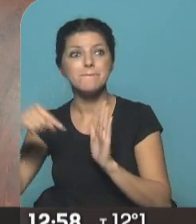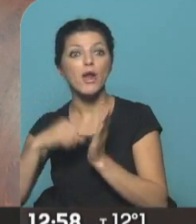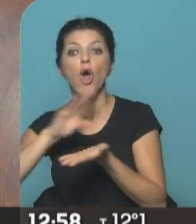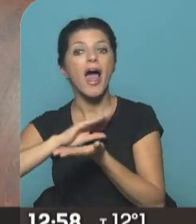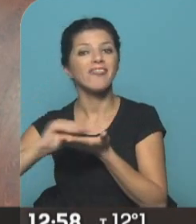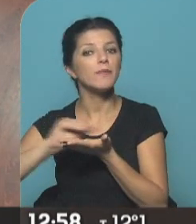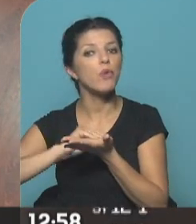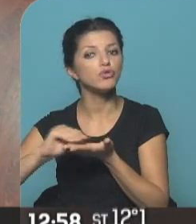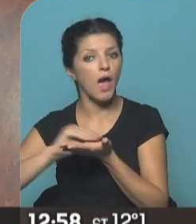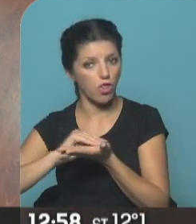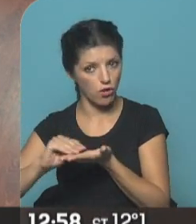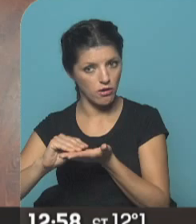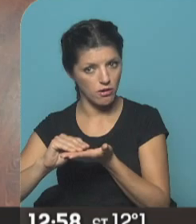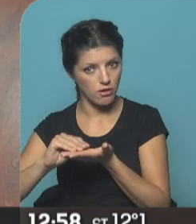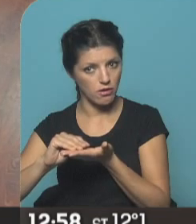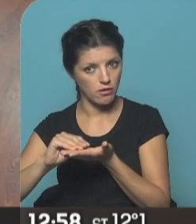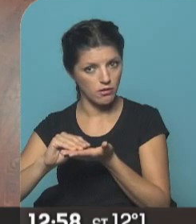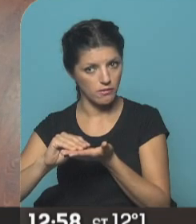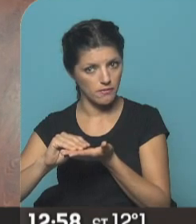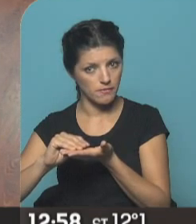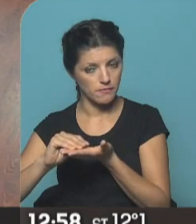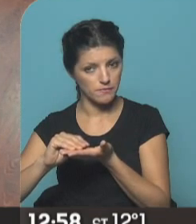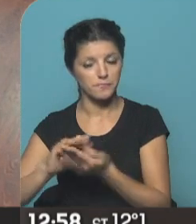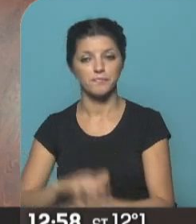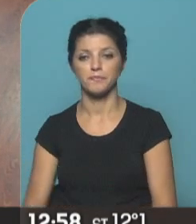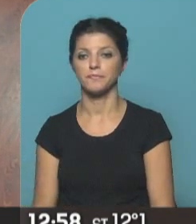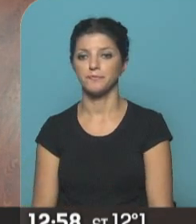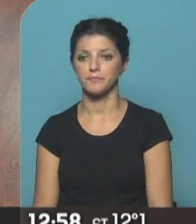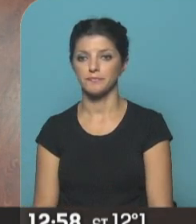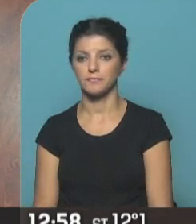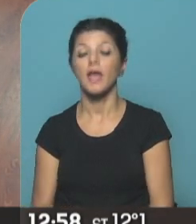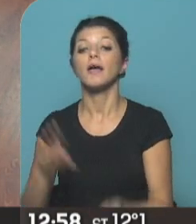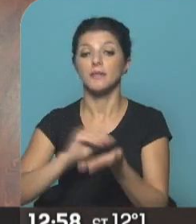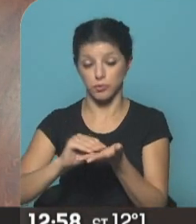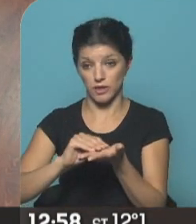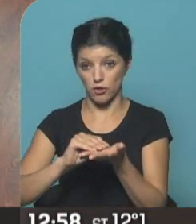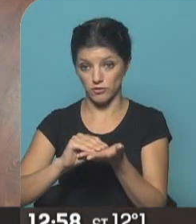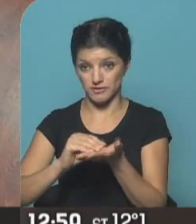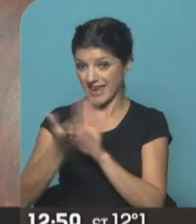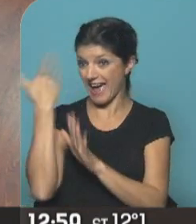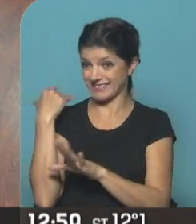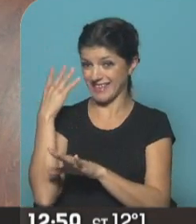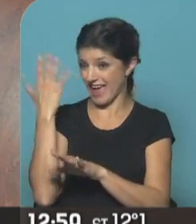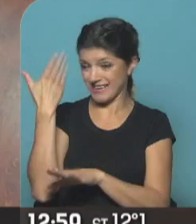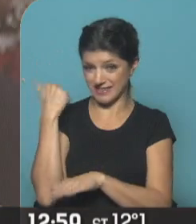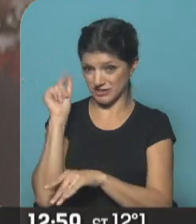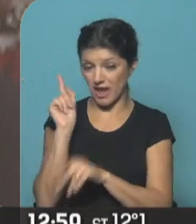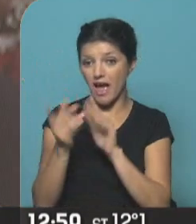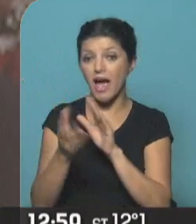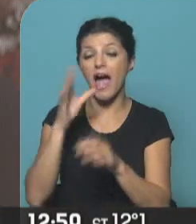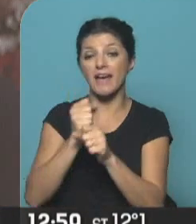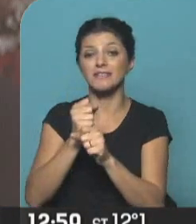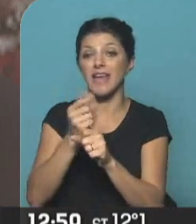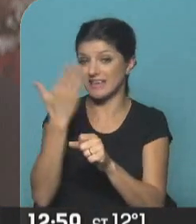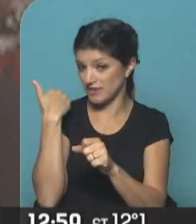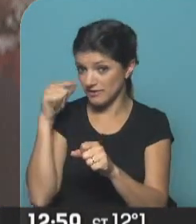diputados de la Asamblea Nacional, o sea que hasta ayer eran los congresistas